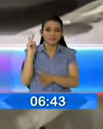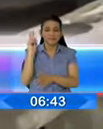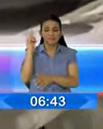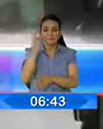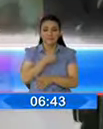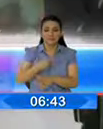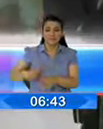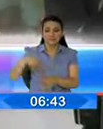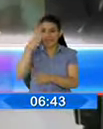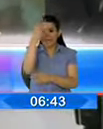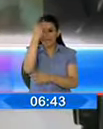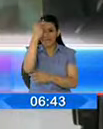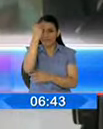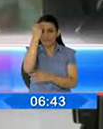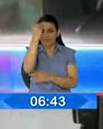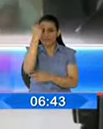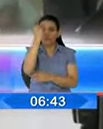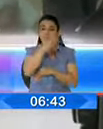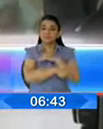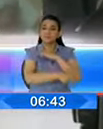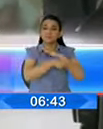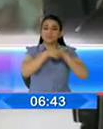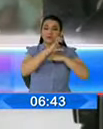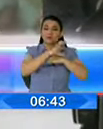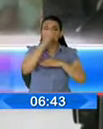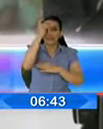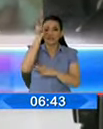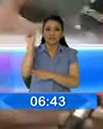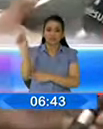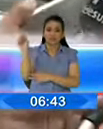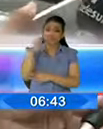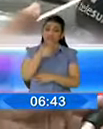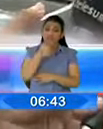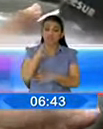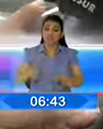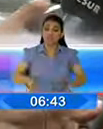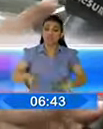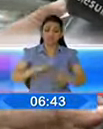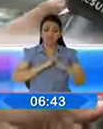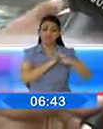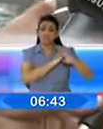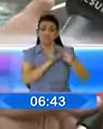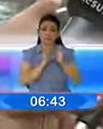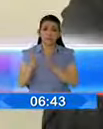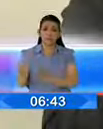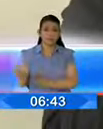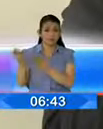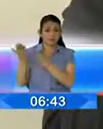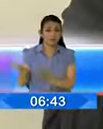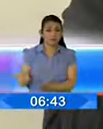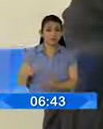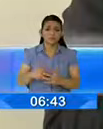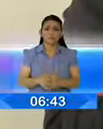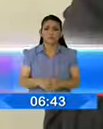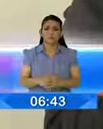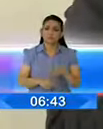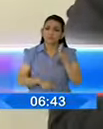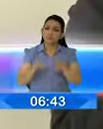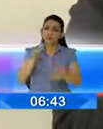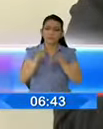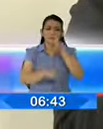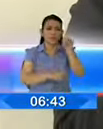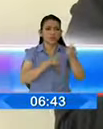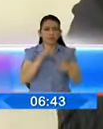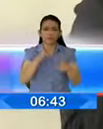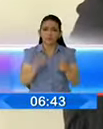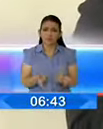Espinel, en las decisiones de la estatal Petroecuador. El presidenciable defendió a su compañero de fórmula. Ante la pregunta de si